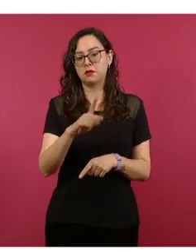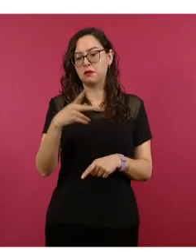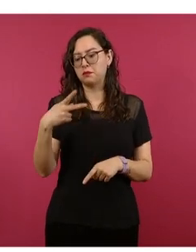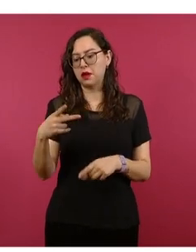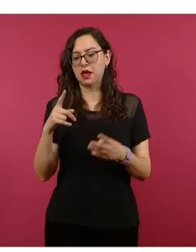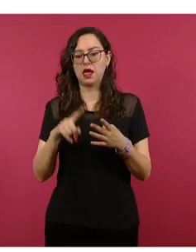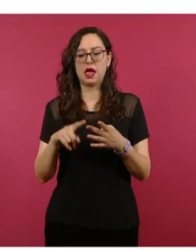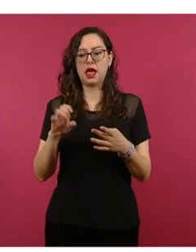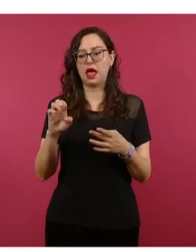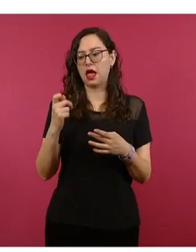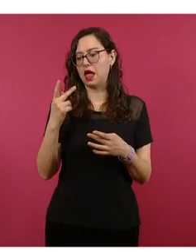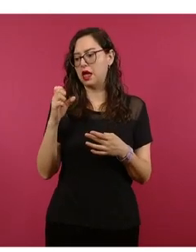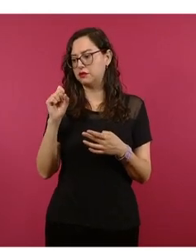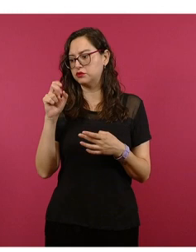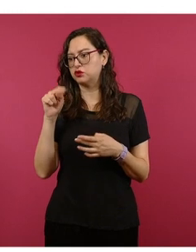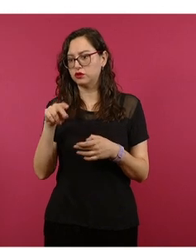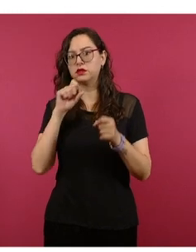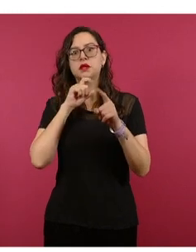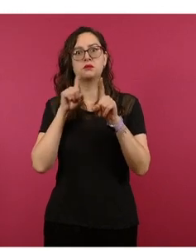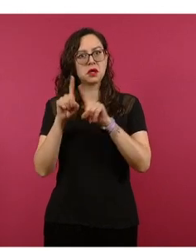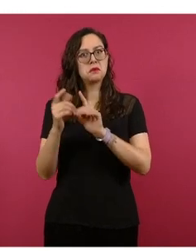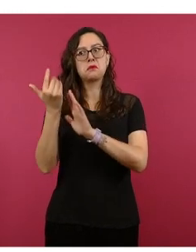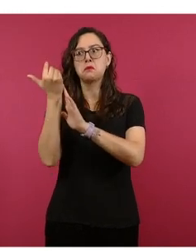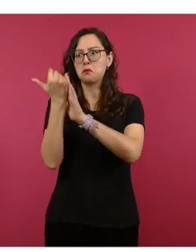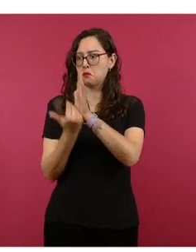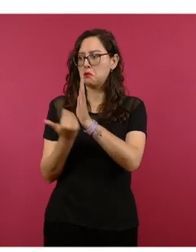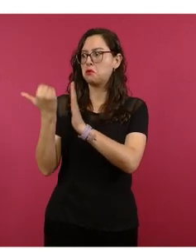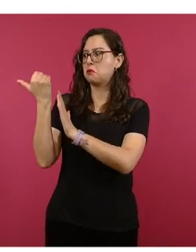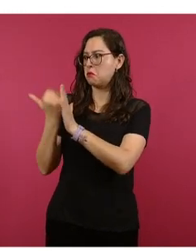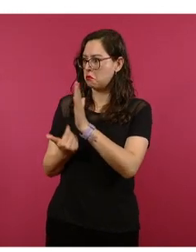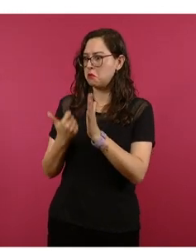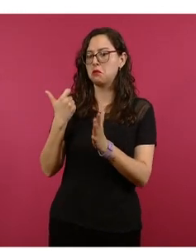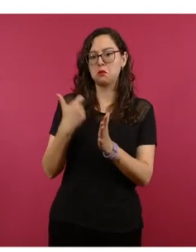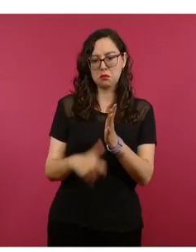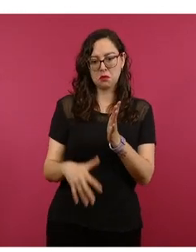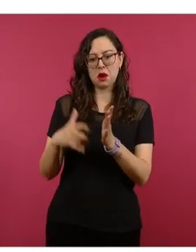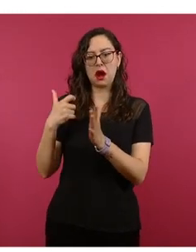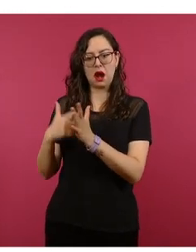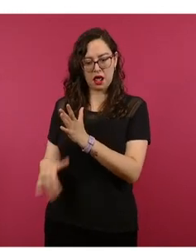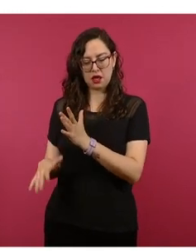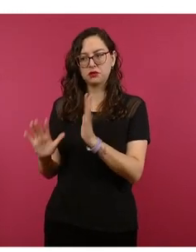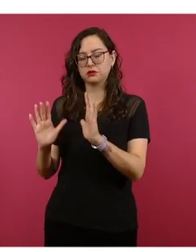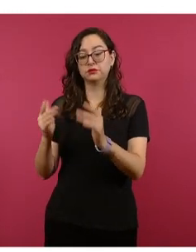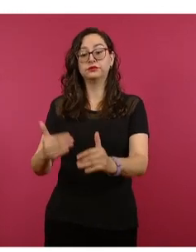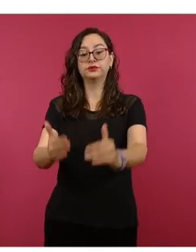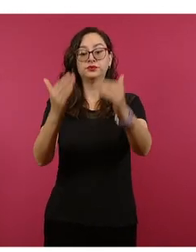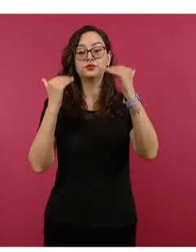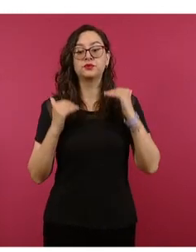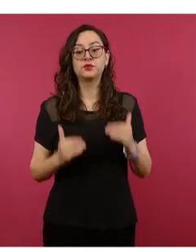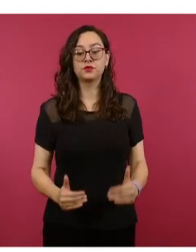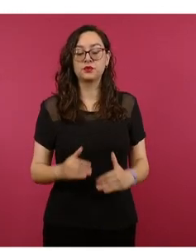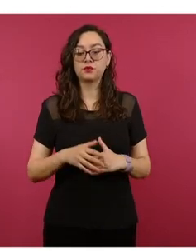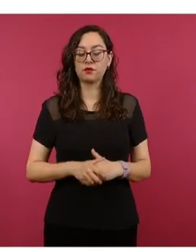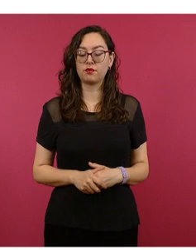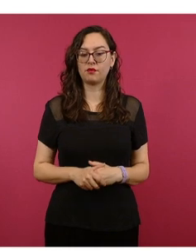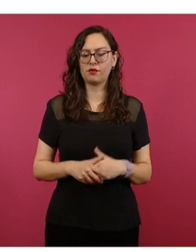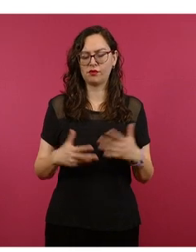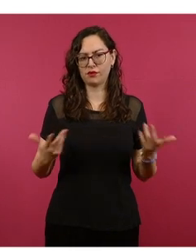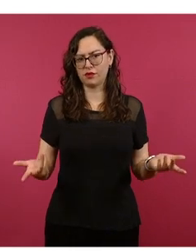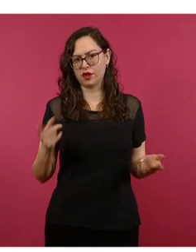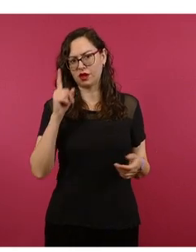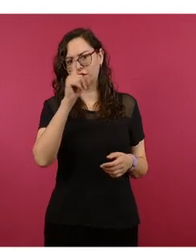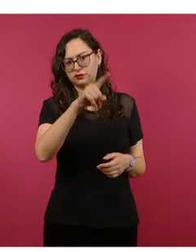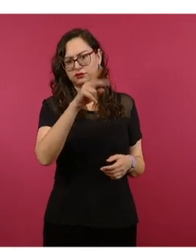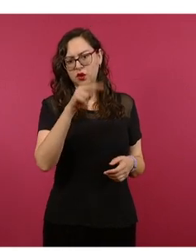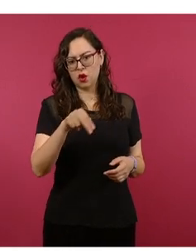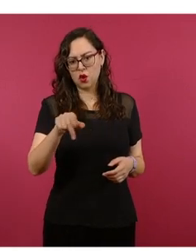otras. Pasando ahora por tipo de combustible, en el caso de la regular, las más caras, seguimos con algunos inquietos allá en el estado de Nuevo León,